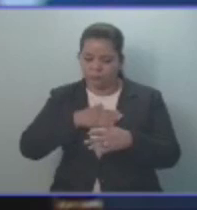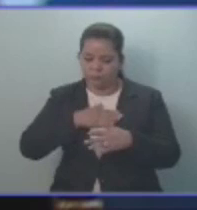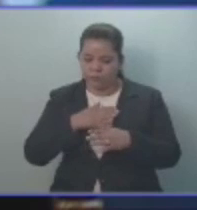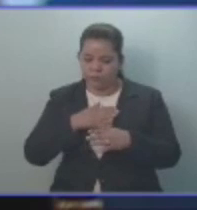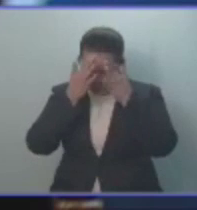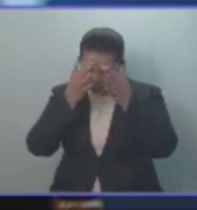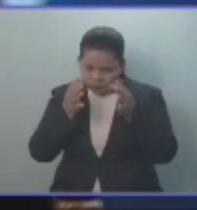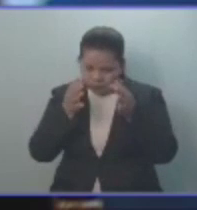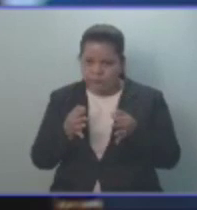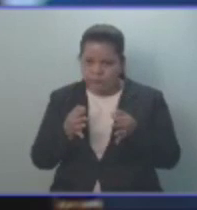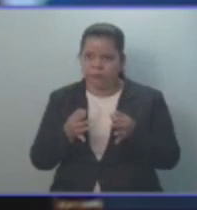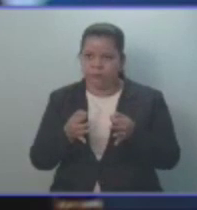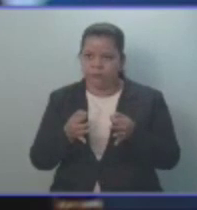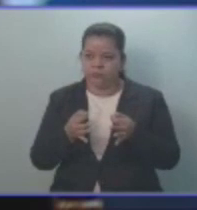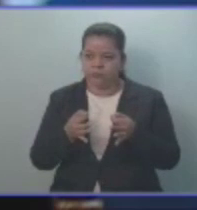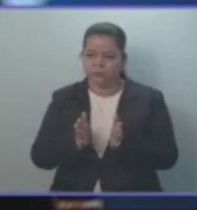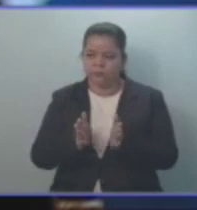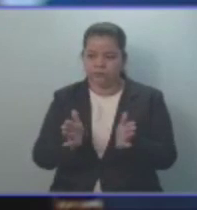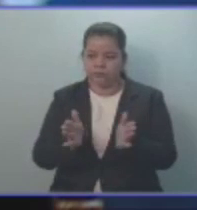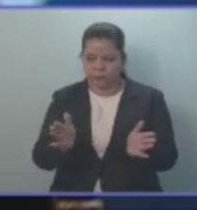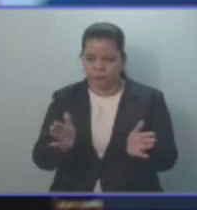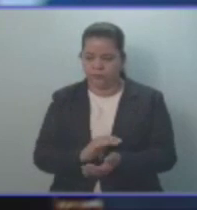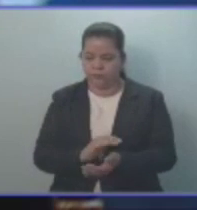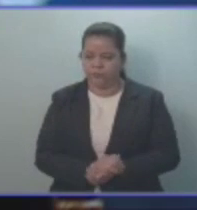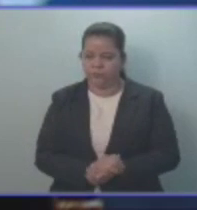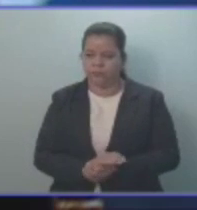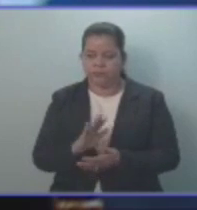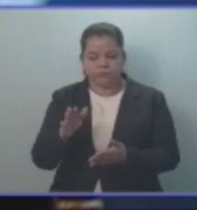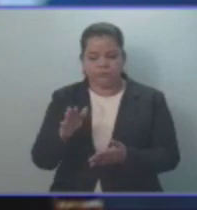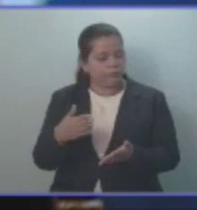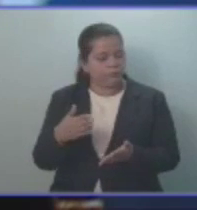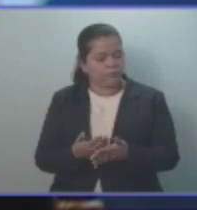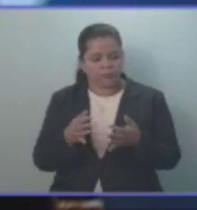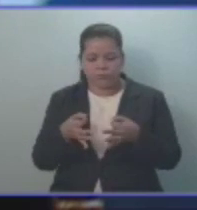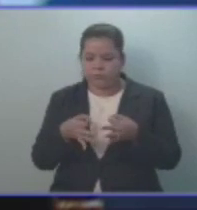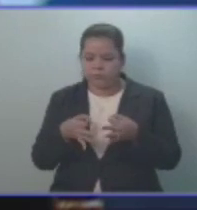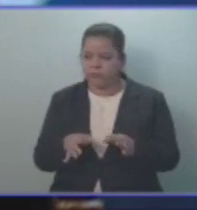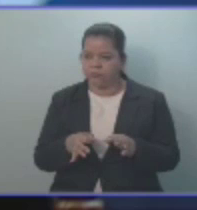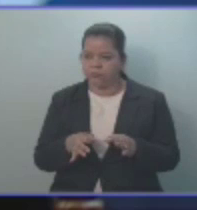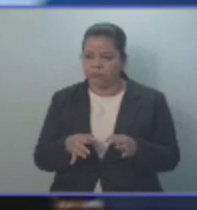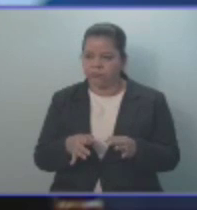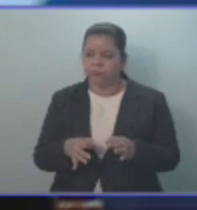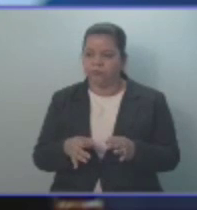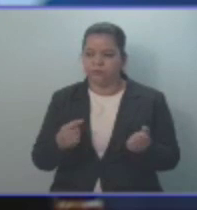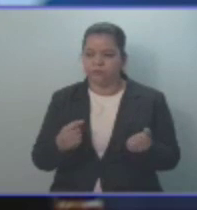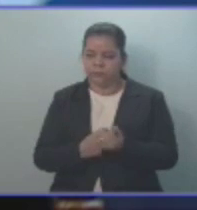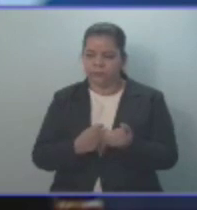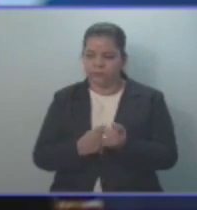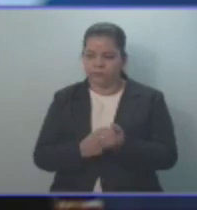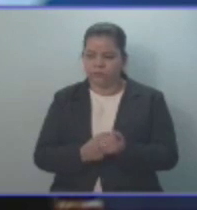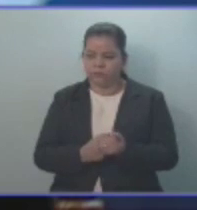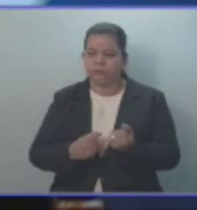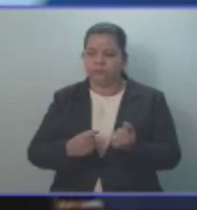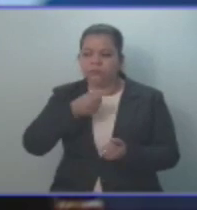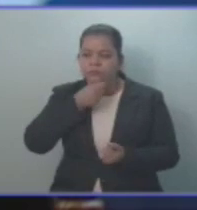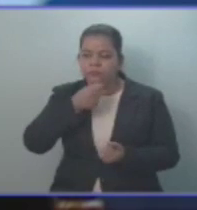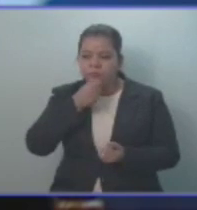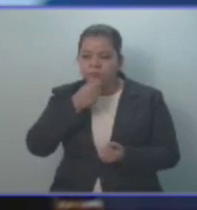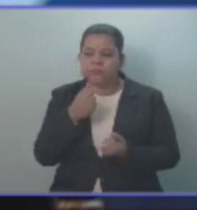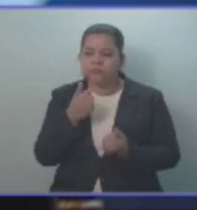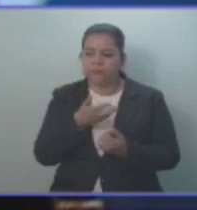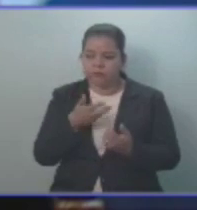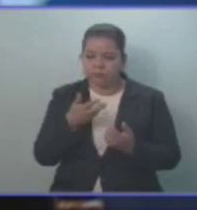disposiciones comunes. Todas las formas de asistencia. Artículo 18, información que